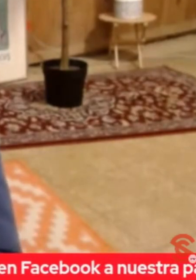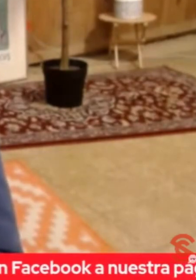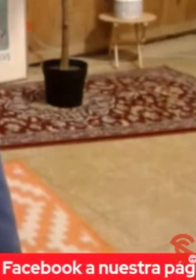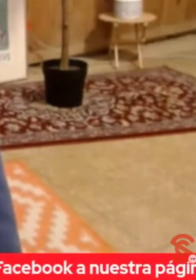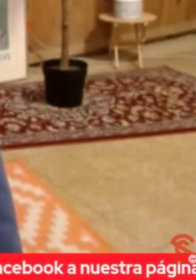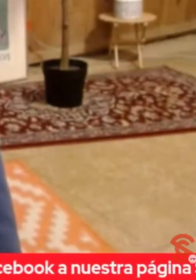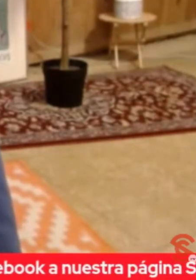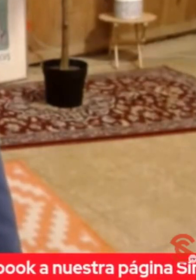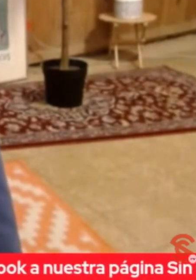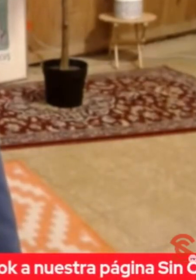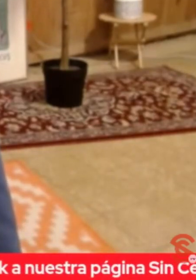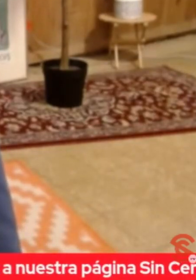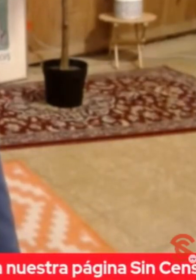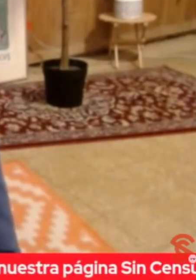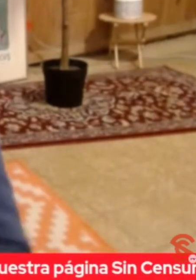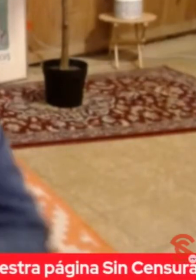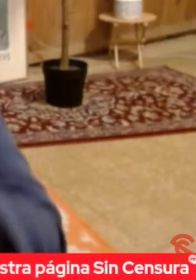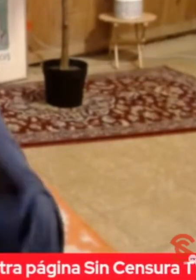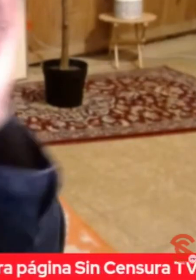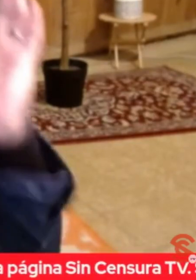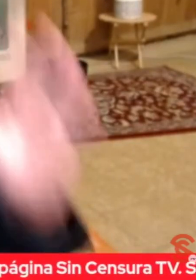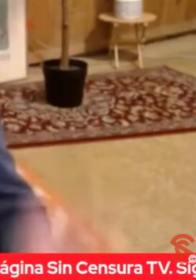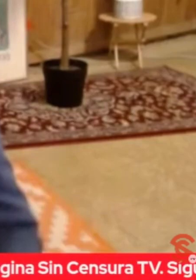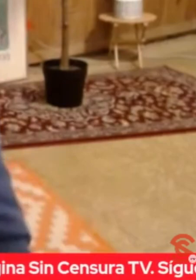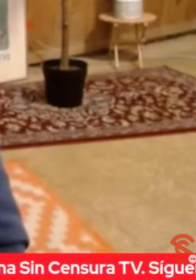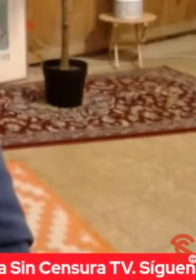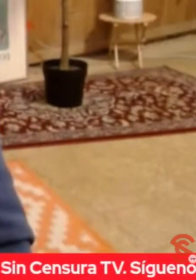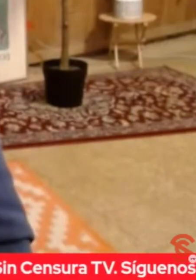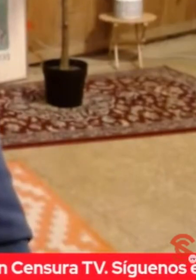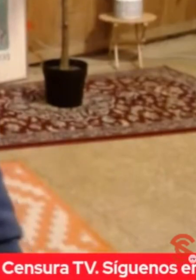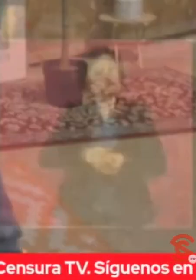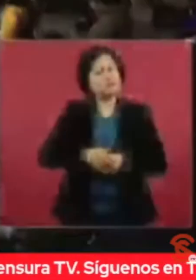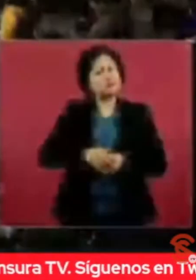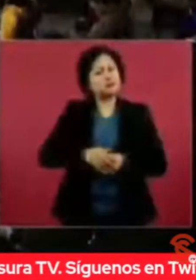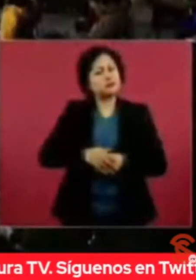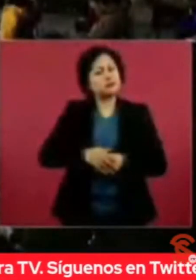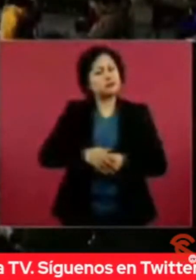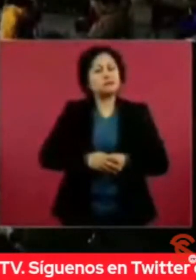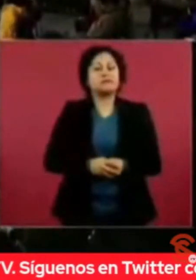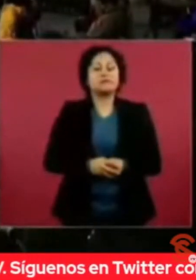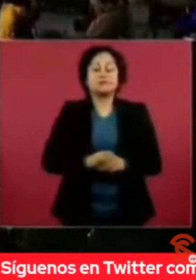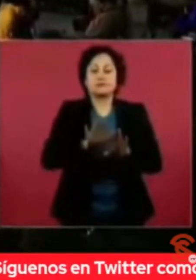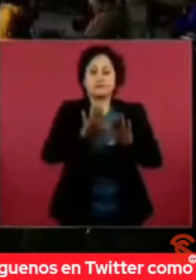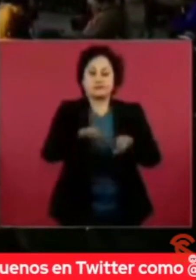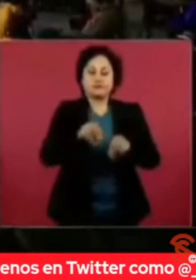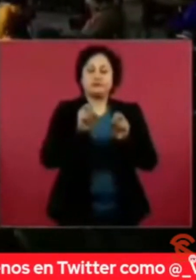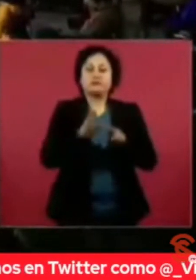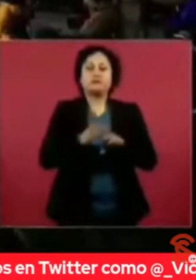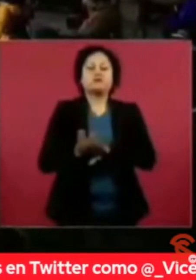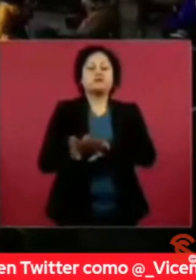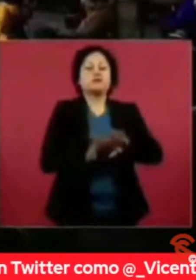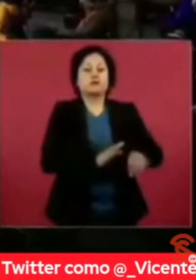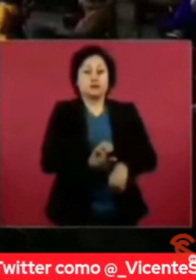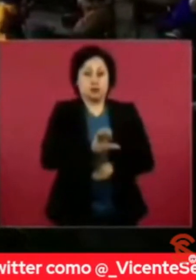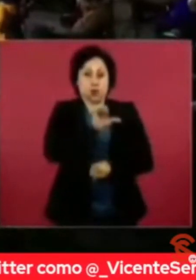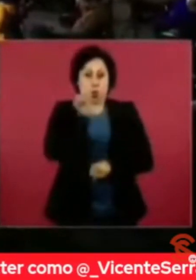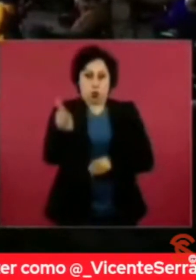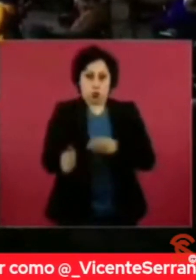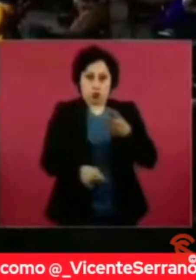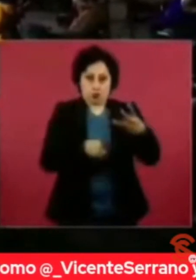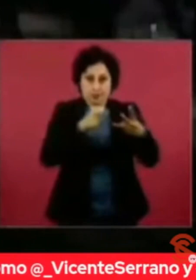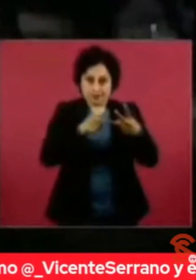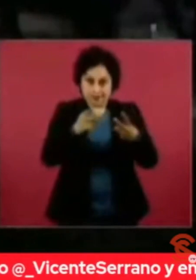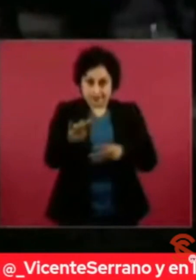esos rumores a la mañanera o a una conferencia X. Mira nada más. Y por otro lado, o la última